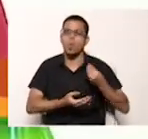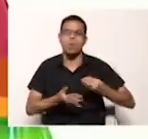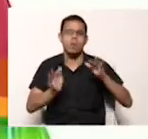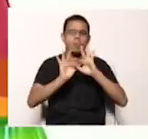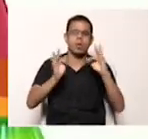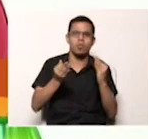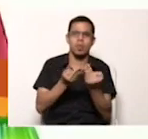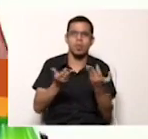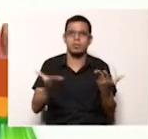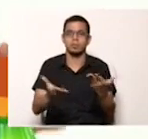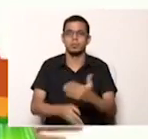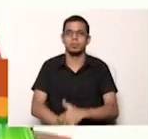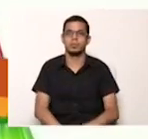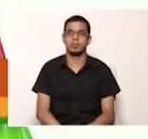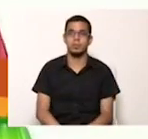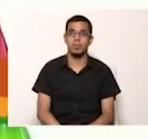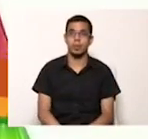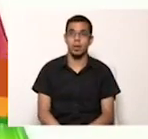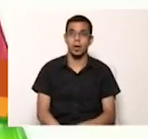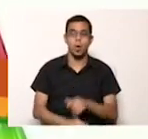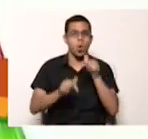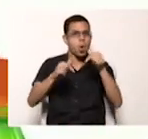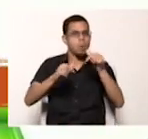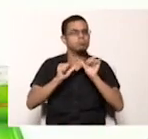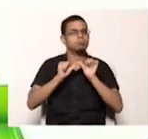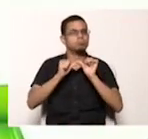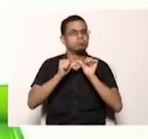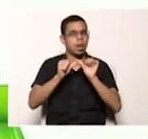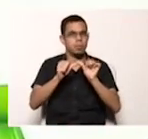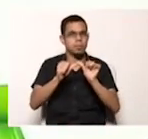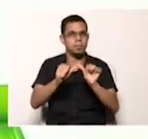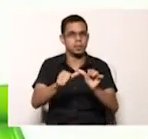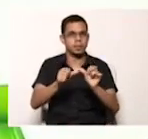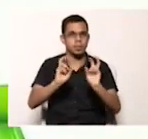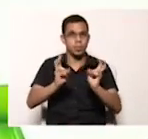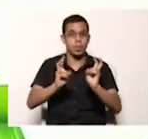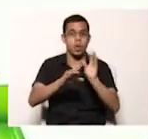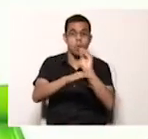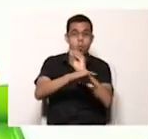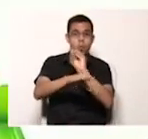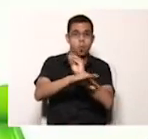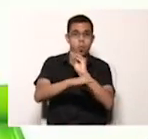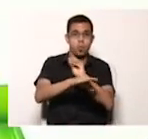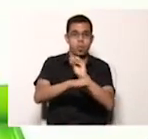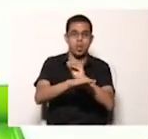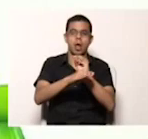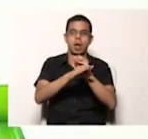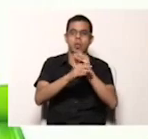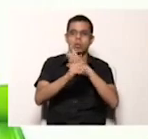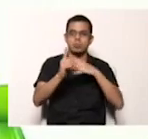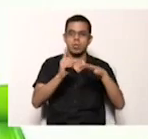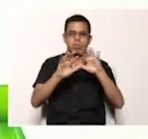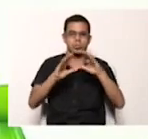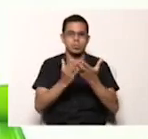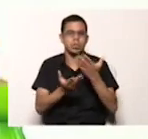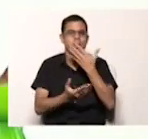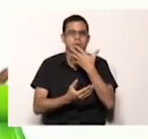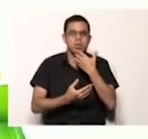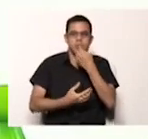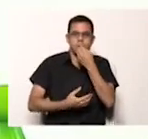familia. Hoy vamos a continuar con nuestro tema indispensable, preservación de la vida del planeta, salud y vivir